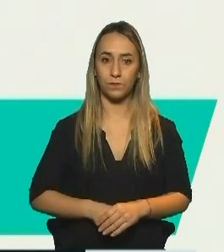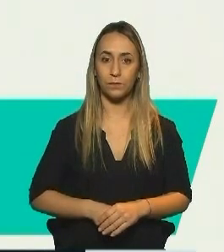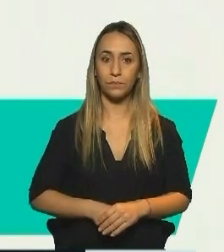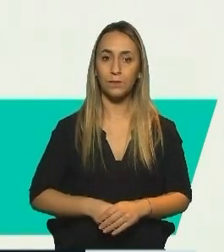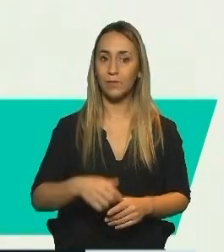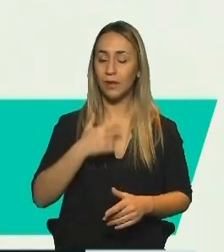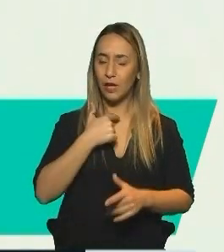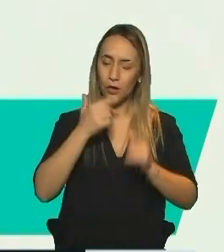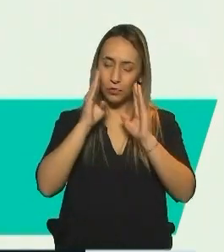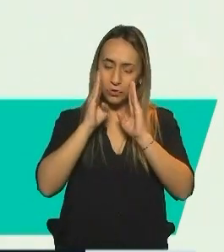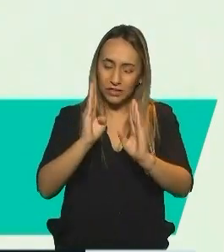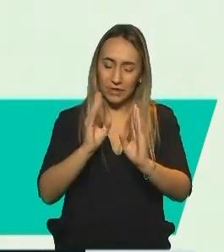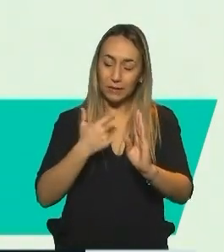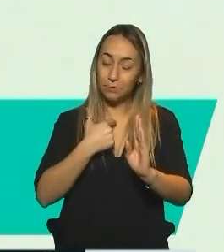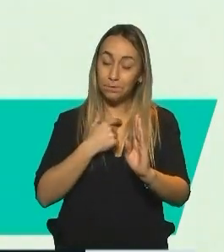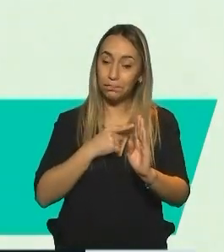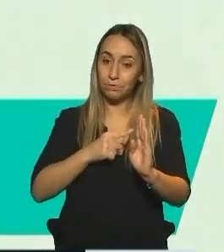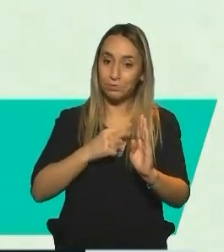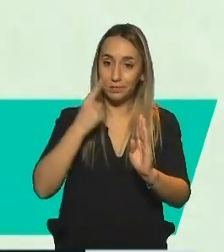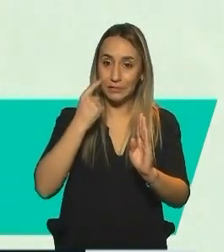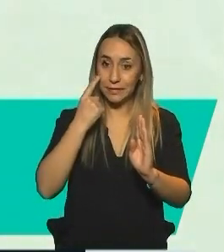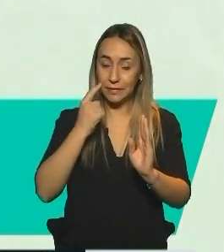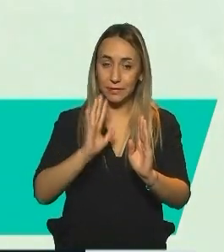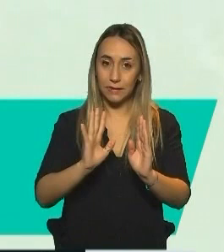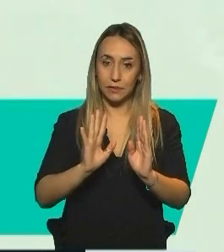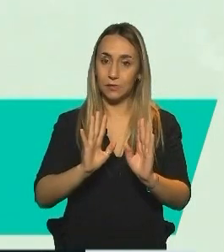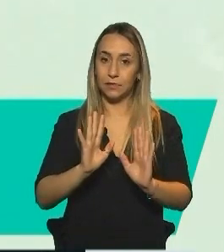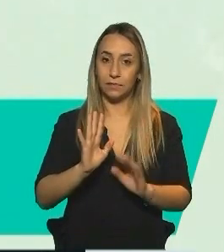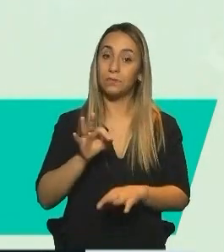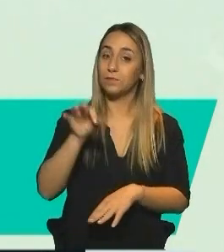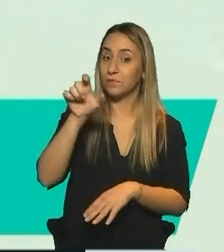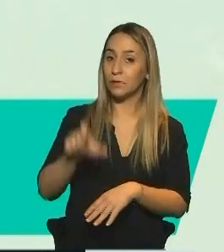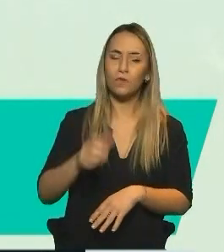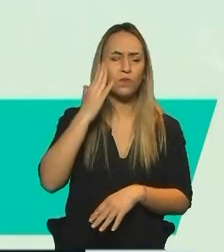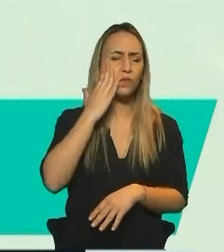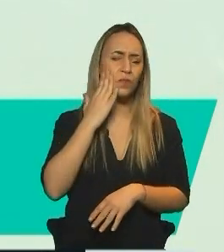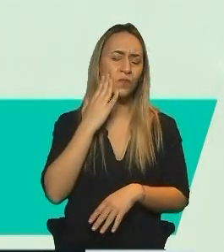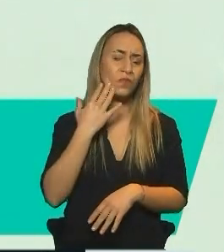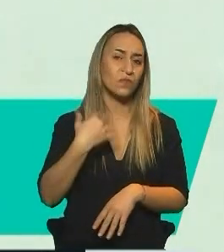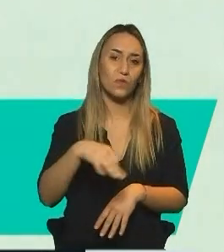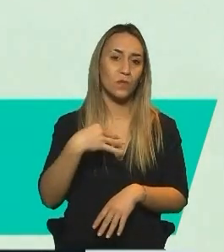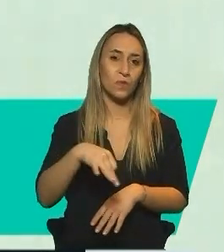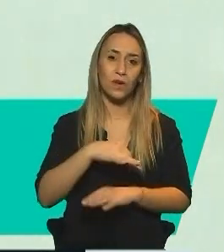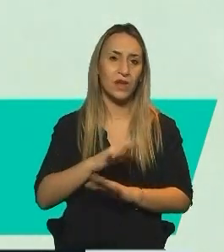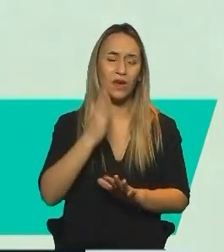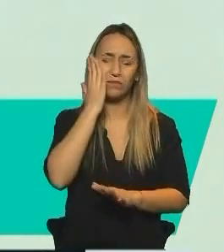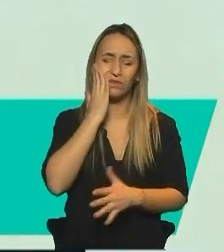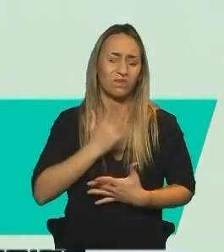de concentrarme. Sabemos, era una persona muy buena, muy